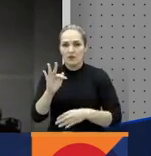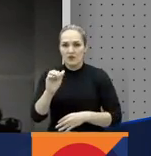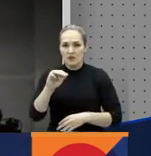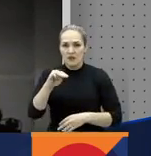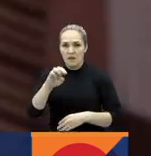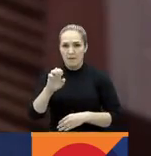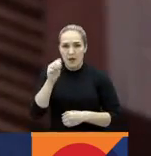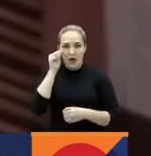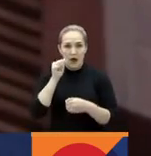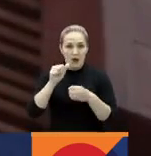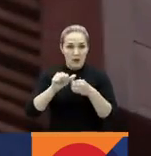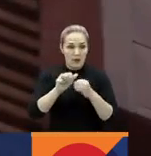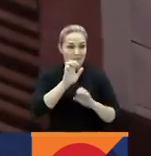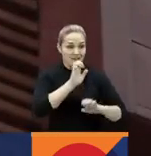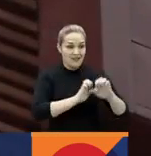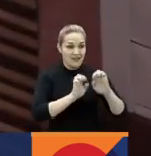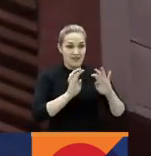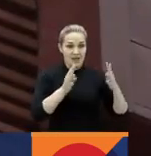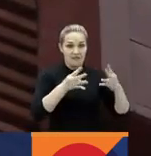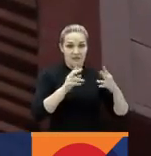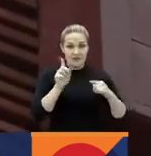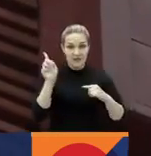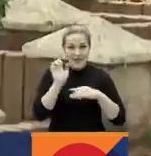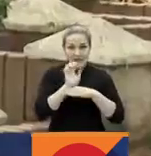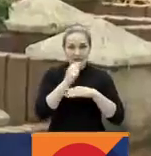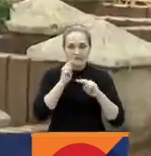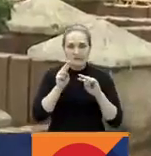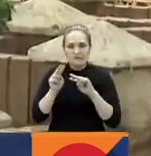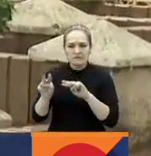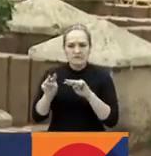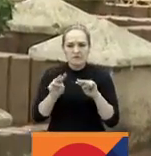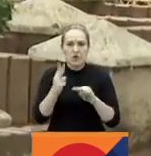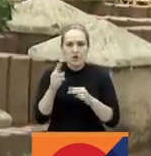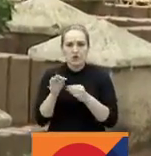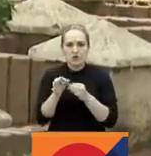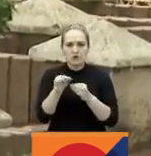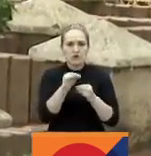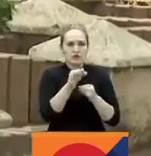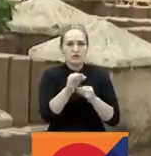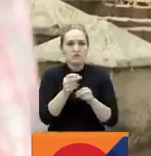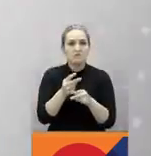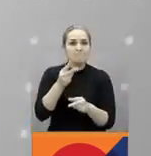una alerta por la situación de seguridad en 2 municipios del departamento.